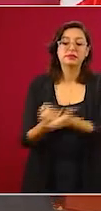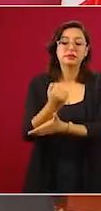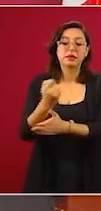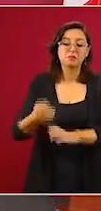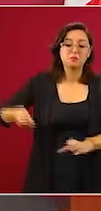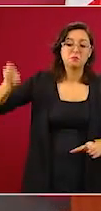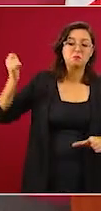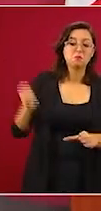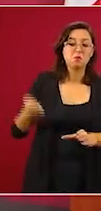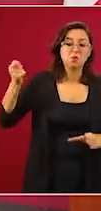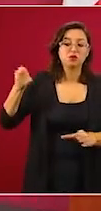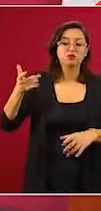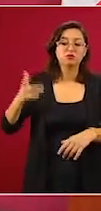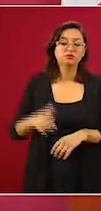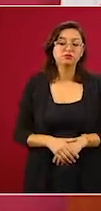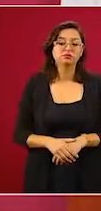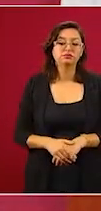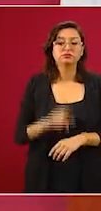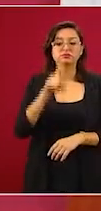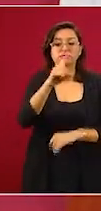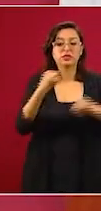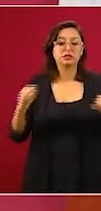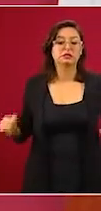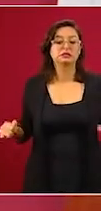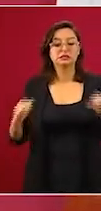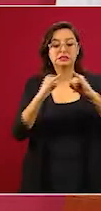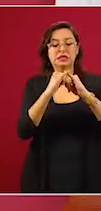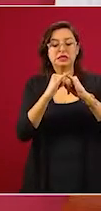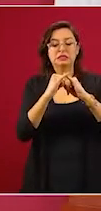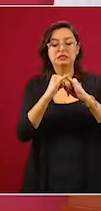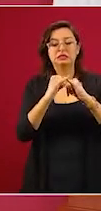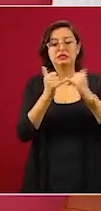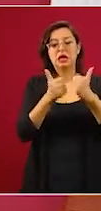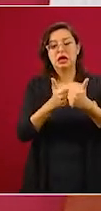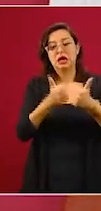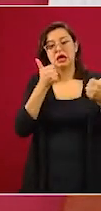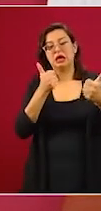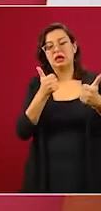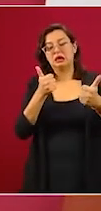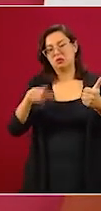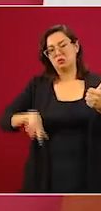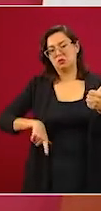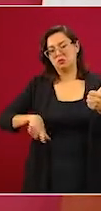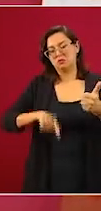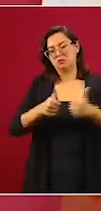conceder a un organismo autónomo el que jesús